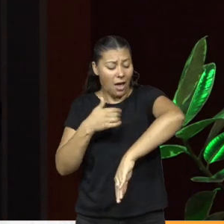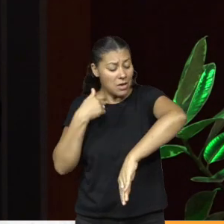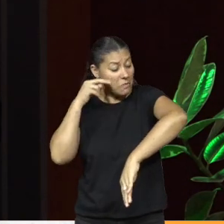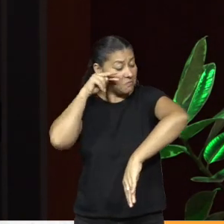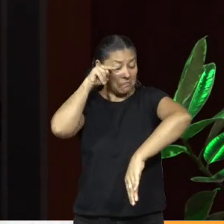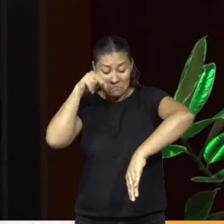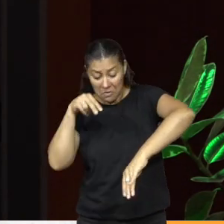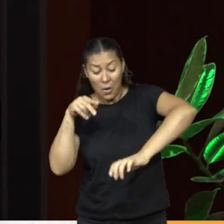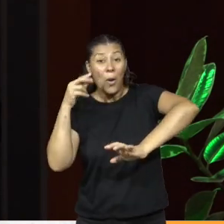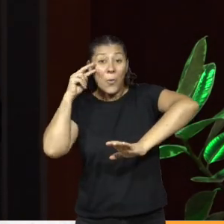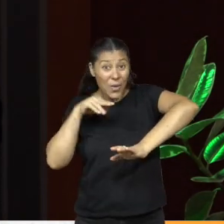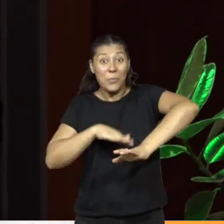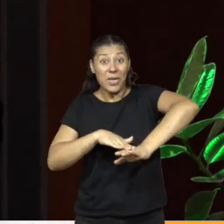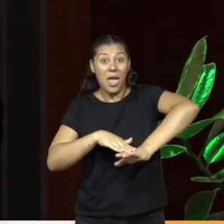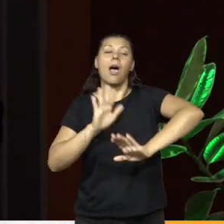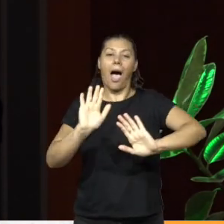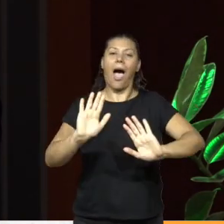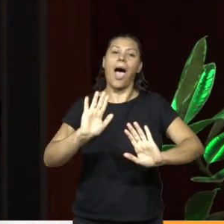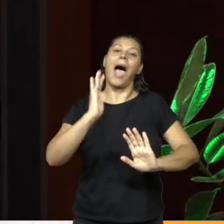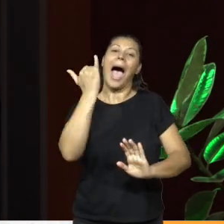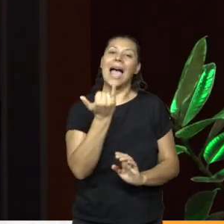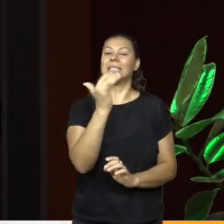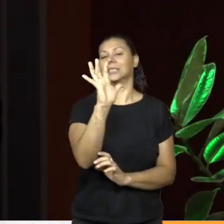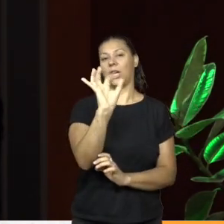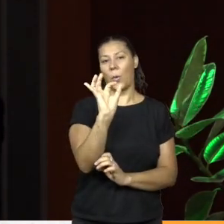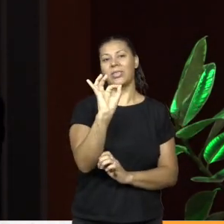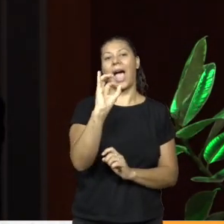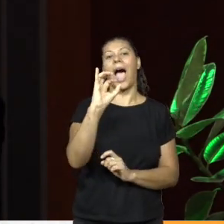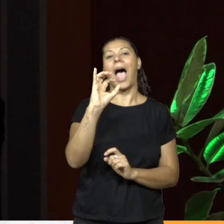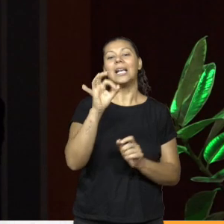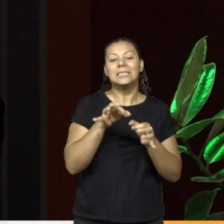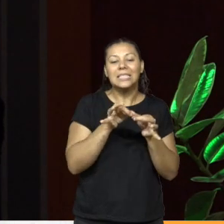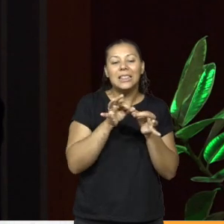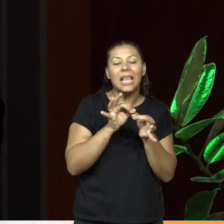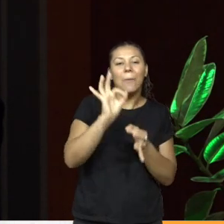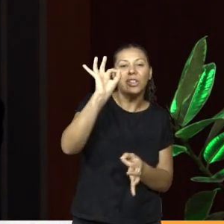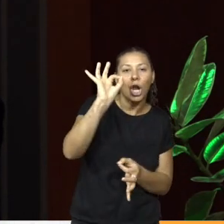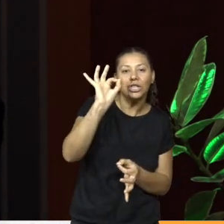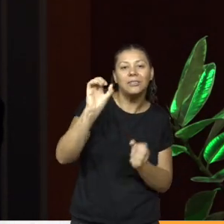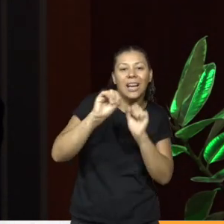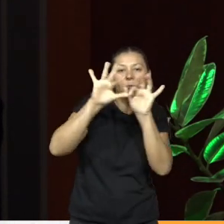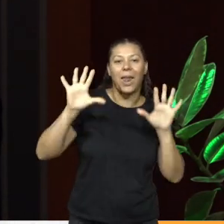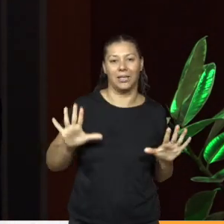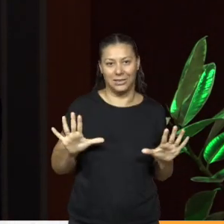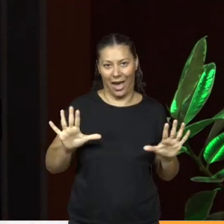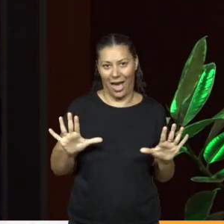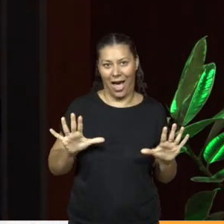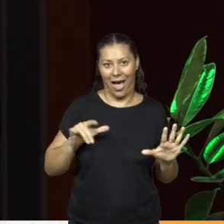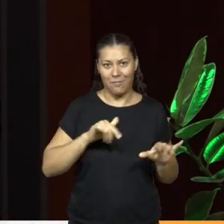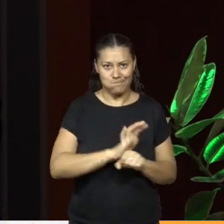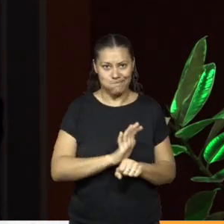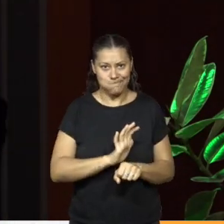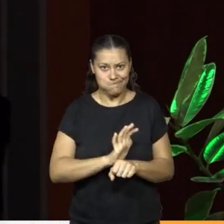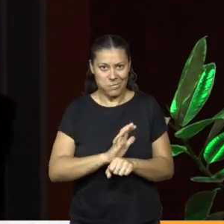pie, entonces eso me marca 50 centímetros de transparencia. Entonces ya hay como una